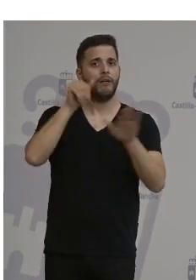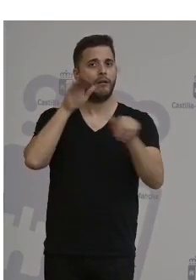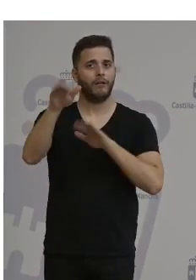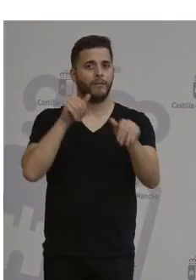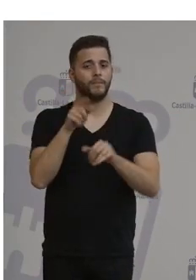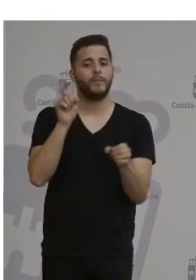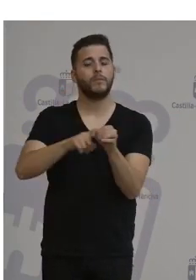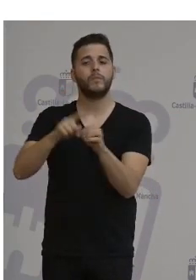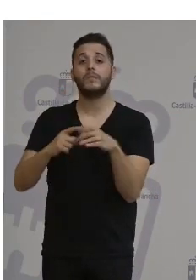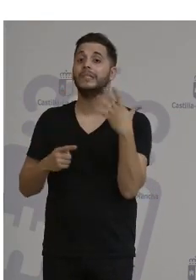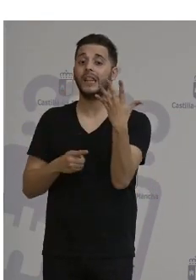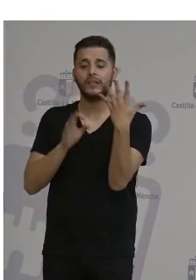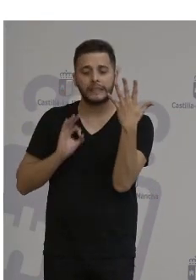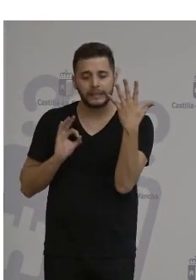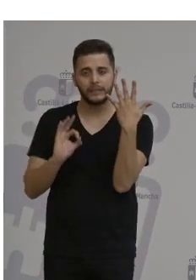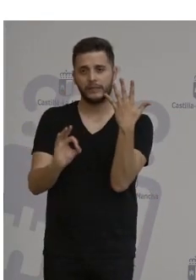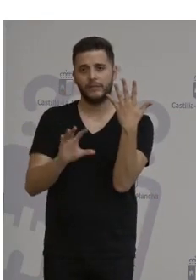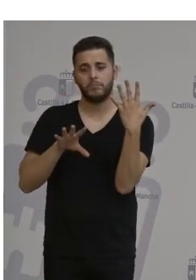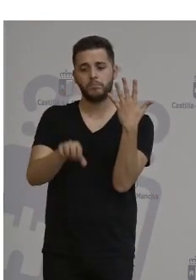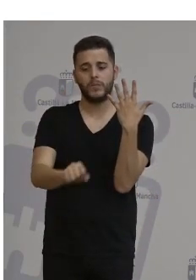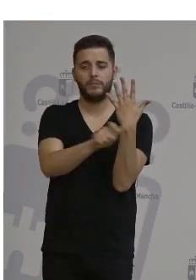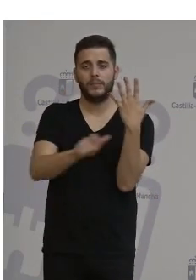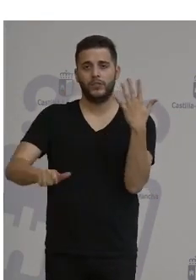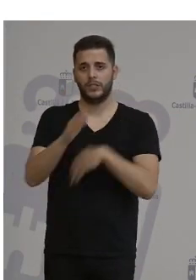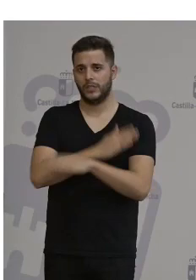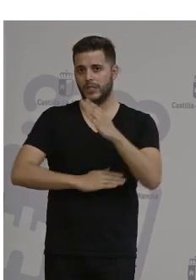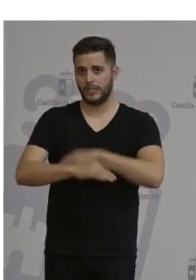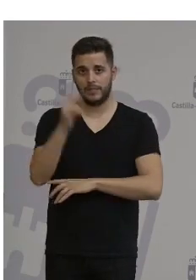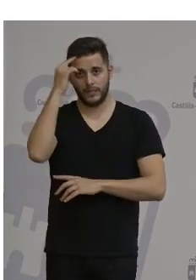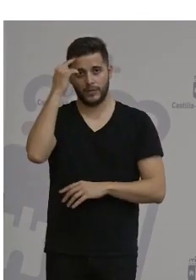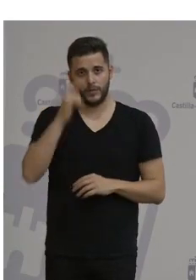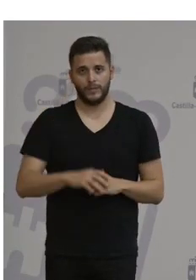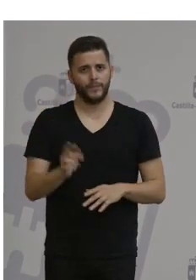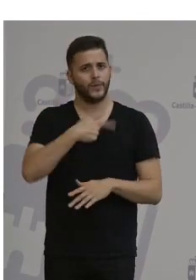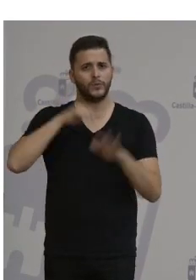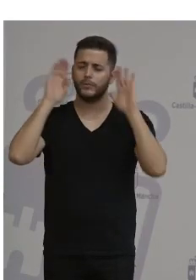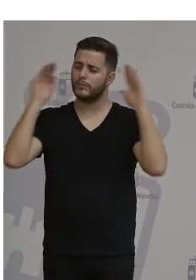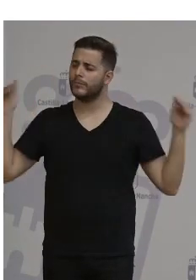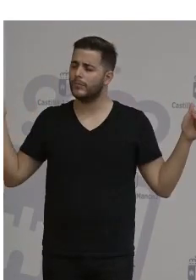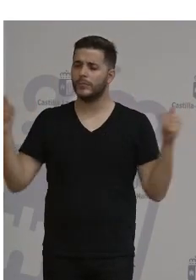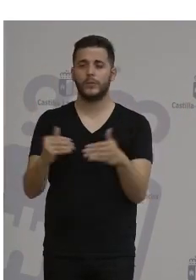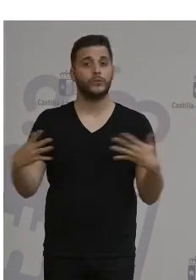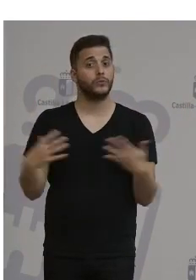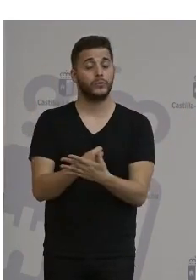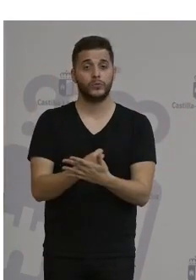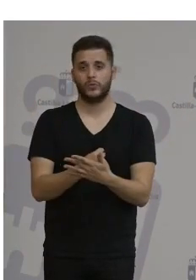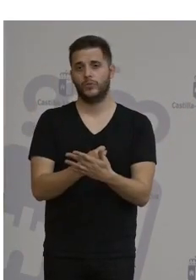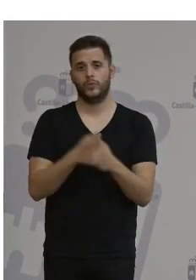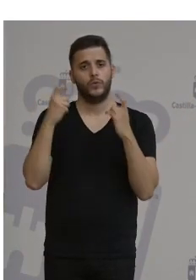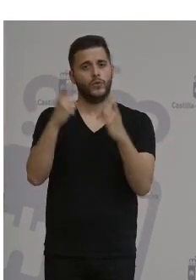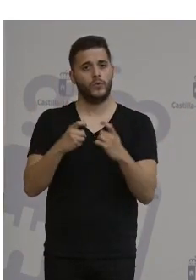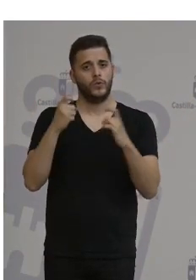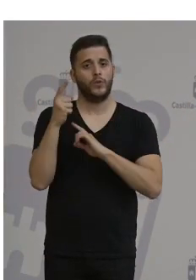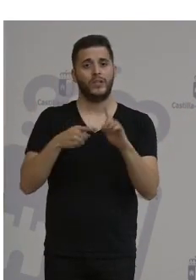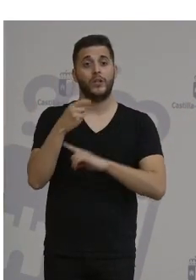plazas exclusivamente para personas con discapacidad intelectual. Y pusimos todo nuestro empeño hasta lograrlo, para que las más de 200